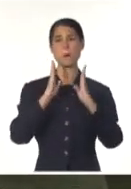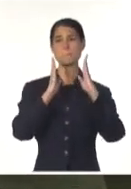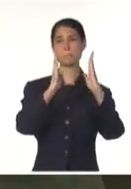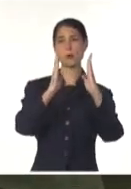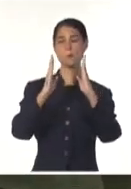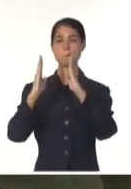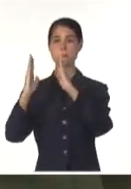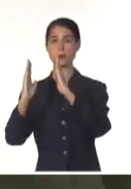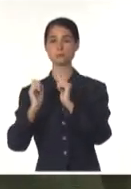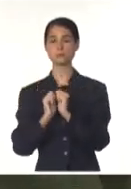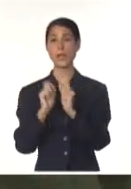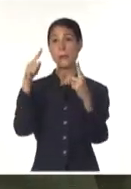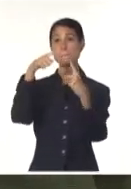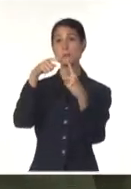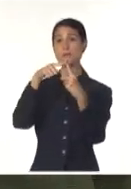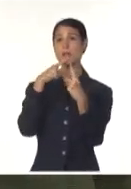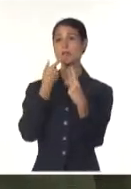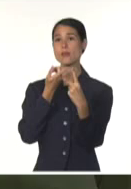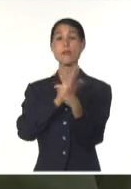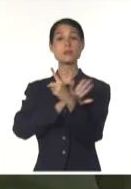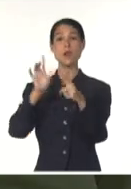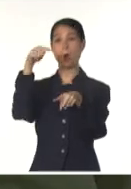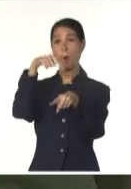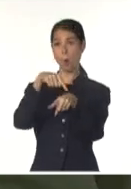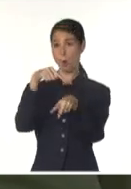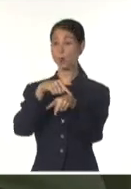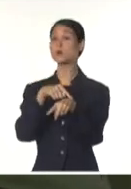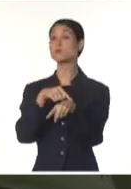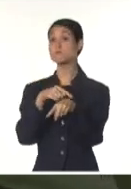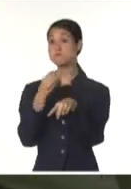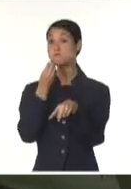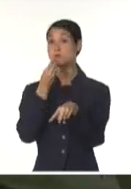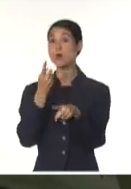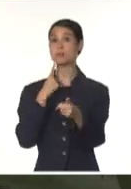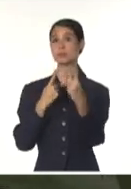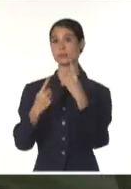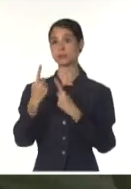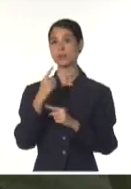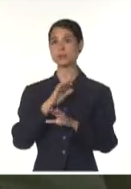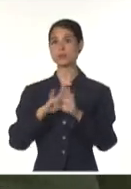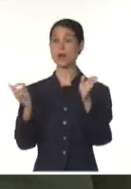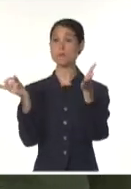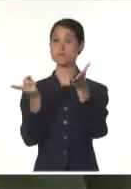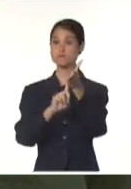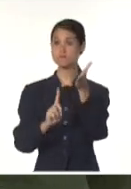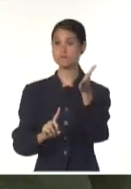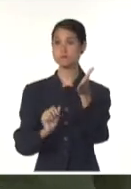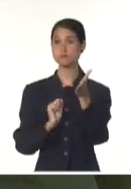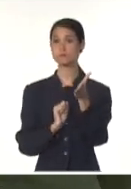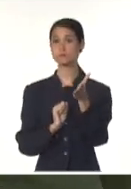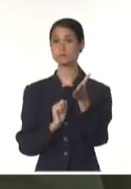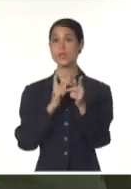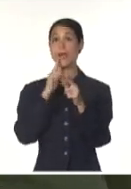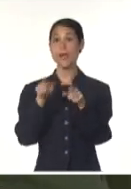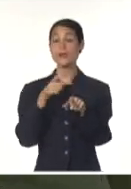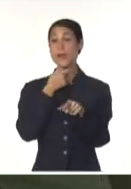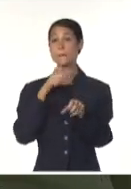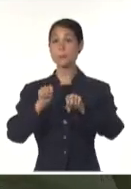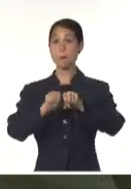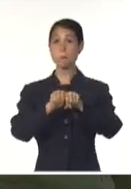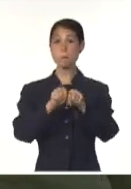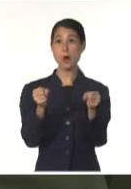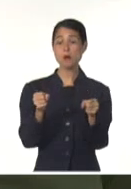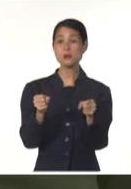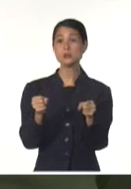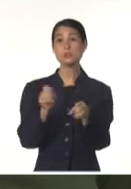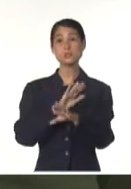de que en las próximas horas vamos a estar superando esa emergencia desde el punto de vista del evento de la desconexión. Y